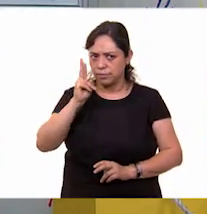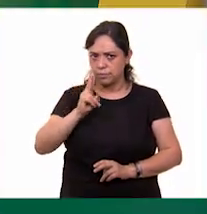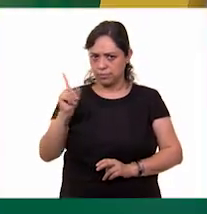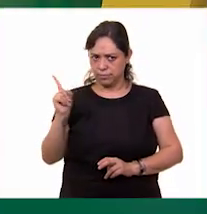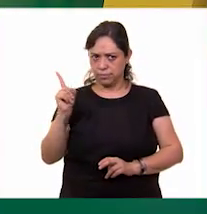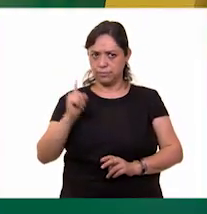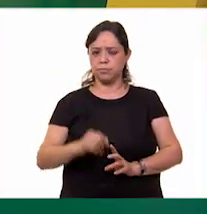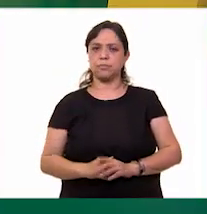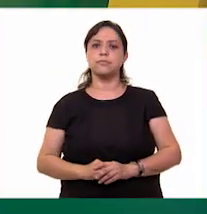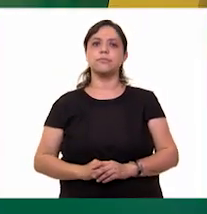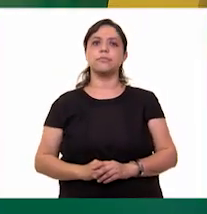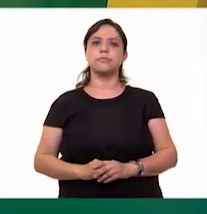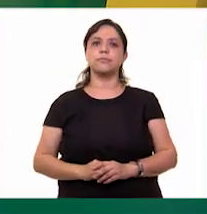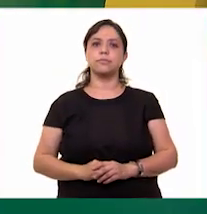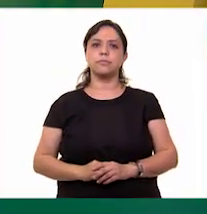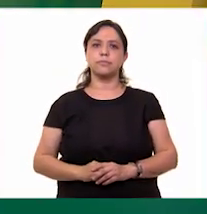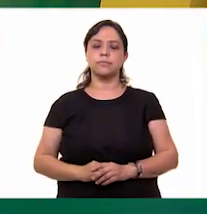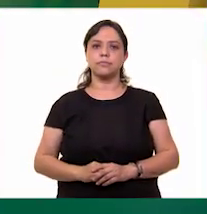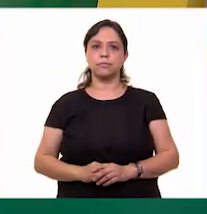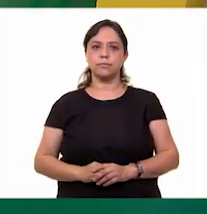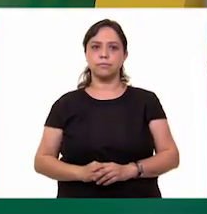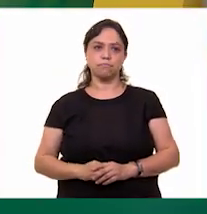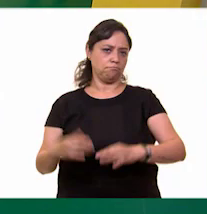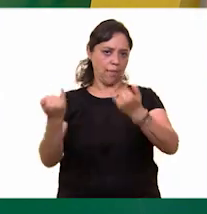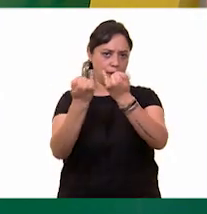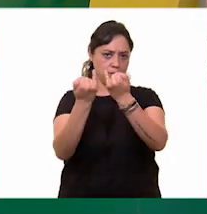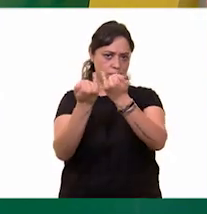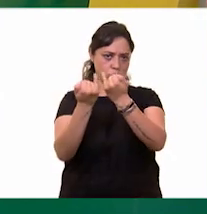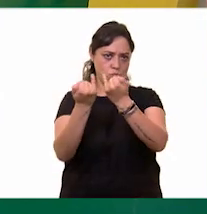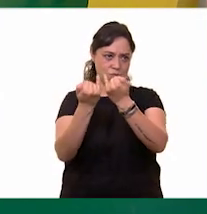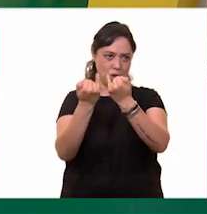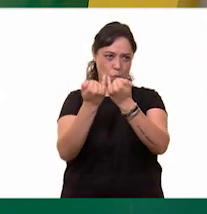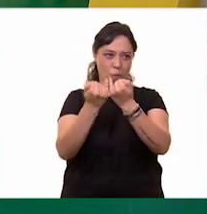lo mismo que tú. Cierto. Y Benito...